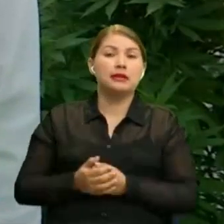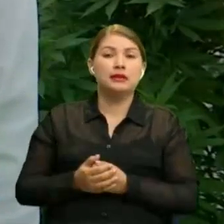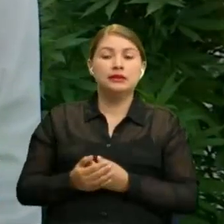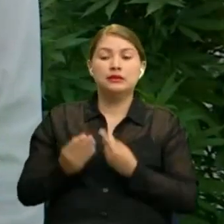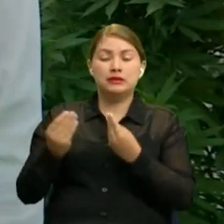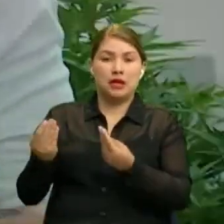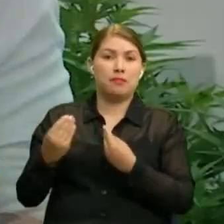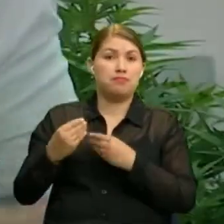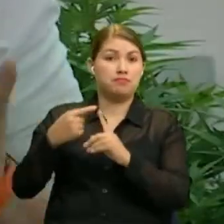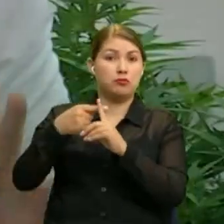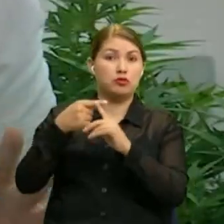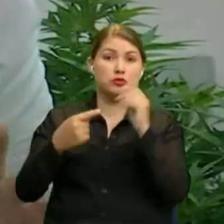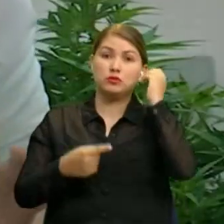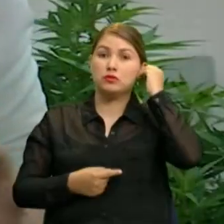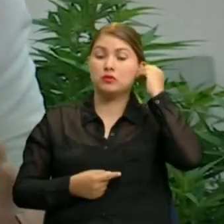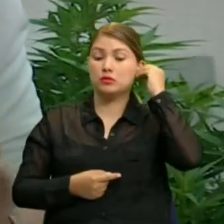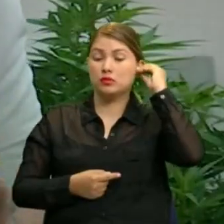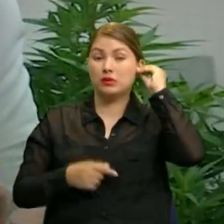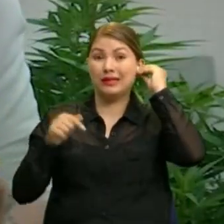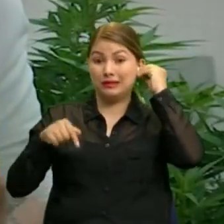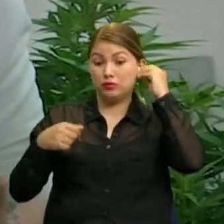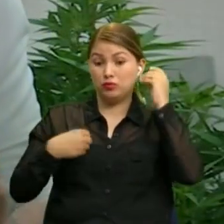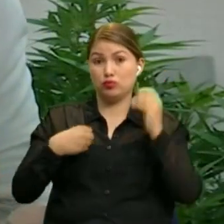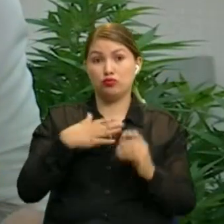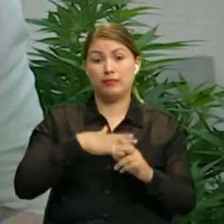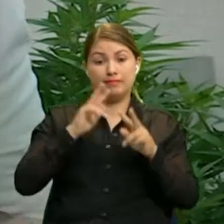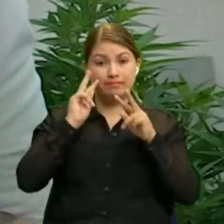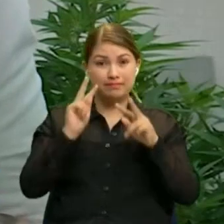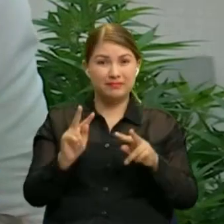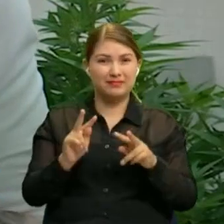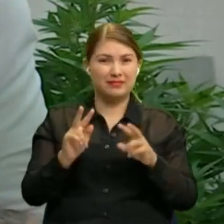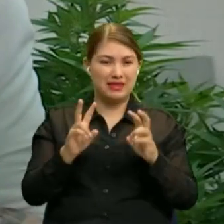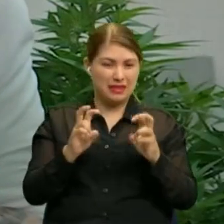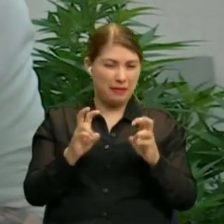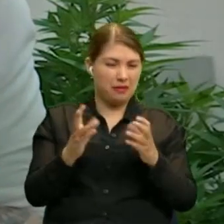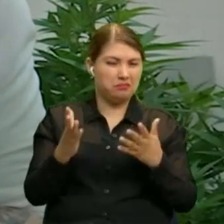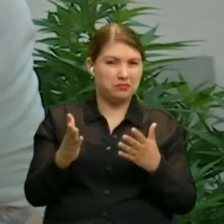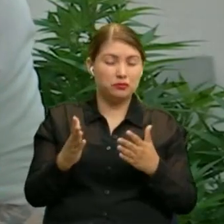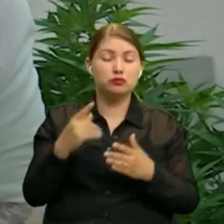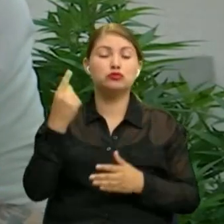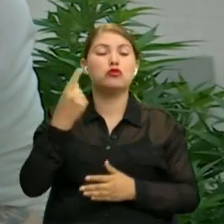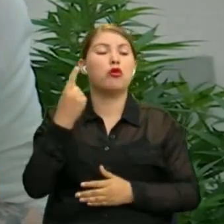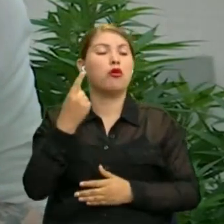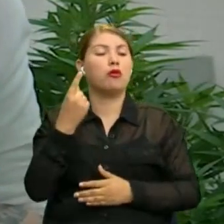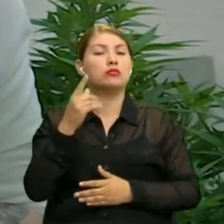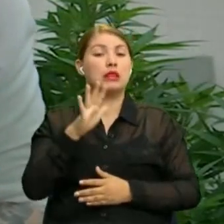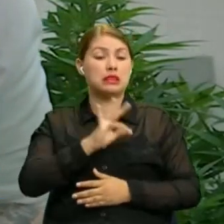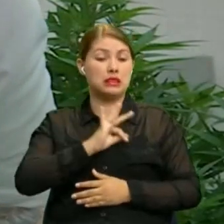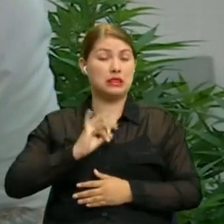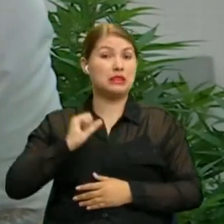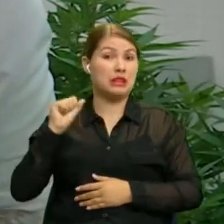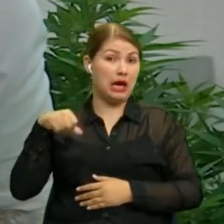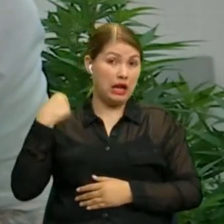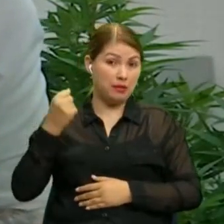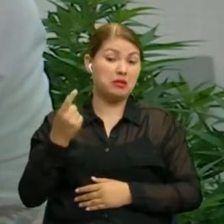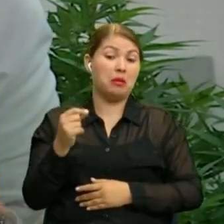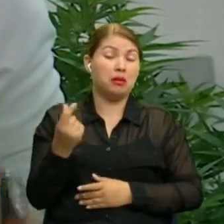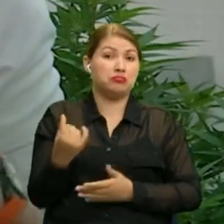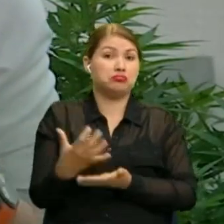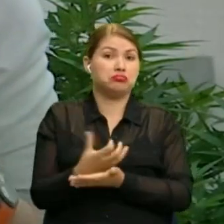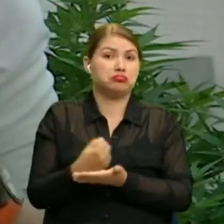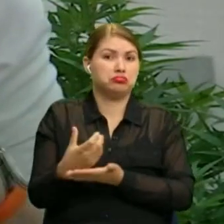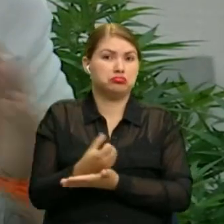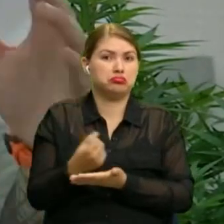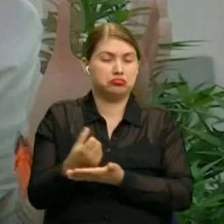muchos beneficios esto es una oportunidad para ver la otra cara de la moneda una oportunidad no solo terapéutica sino también económica